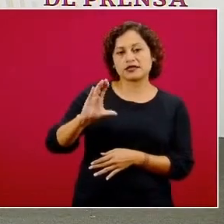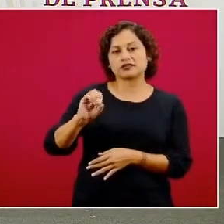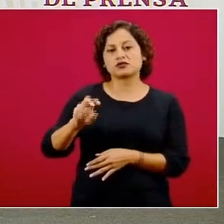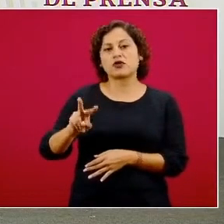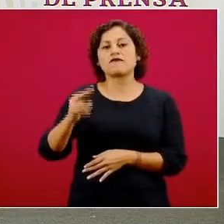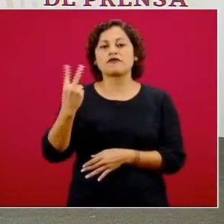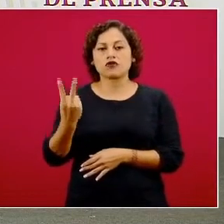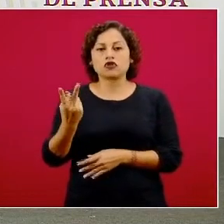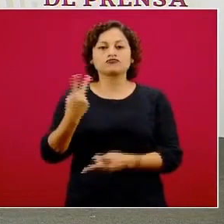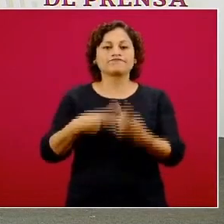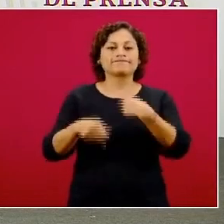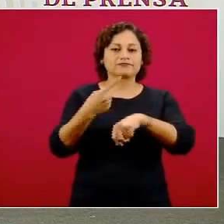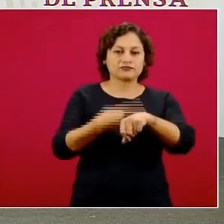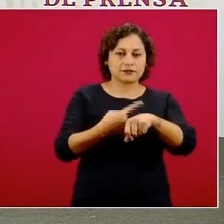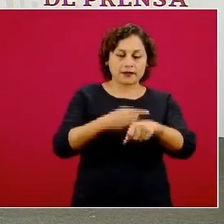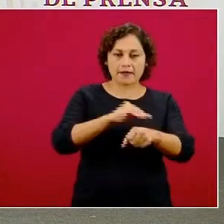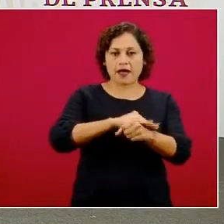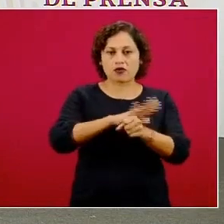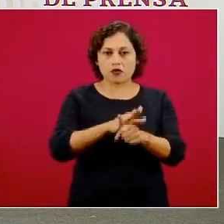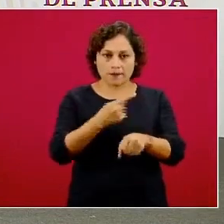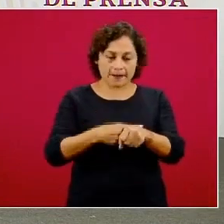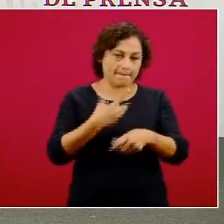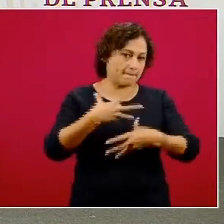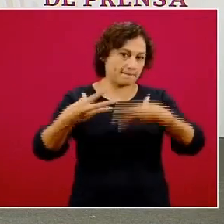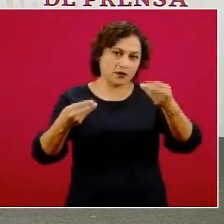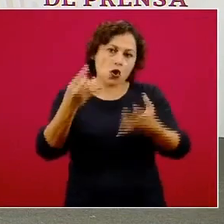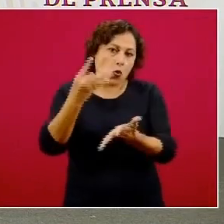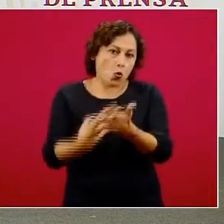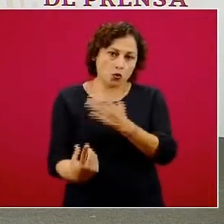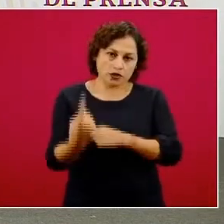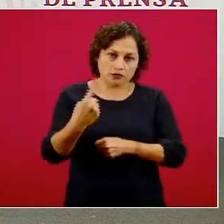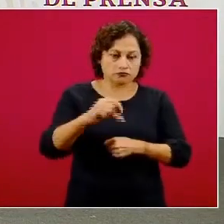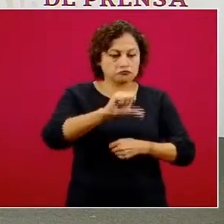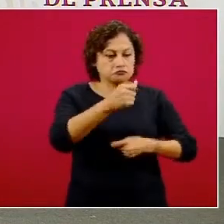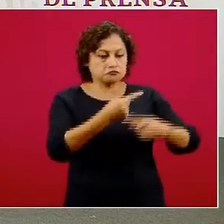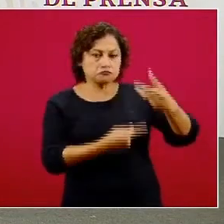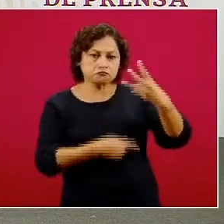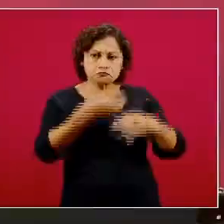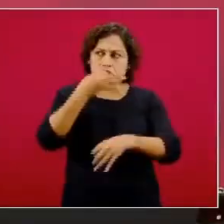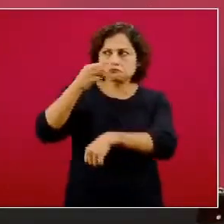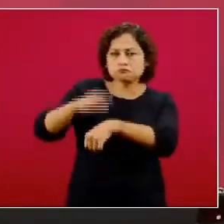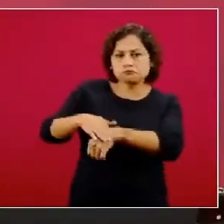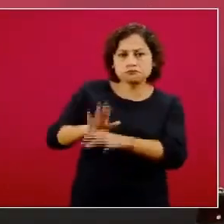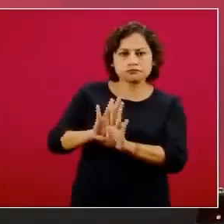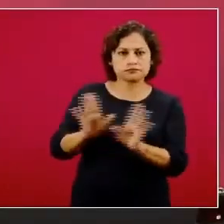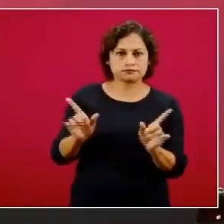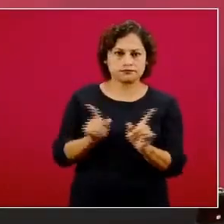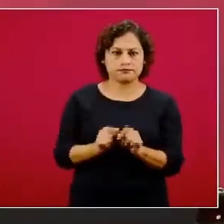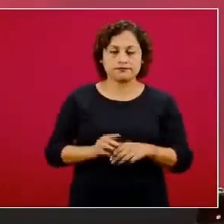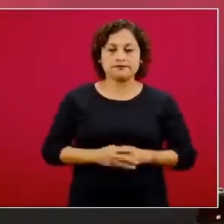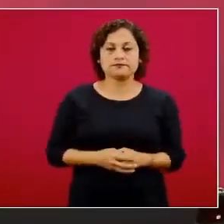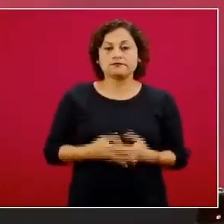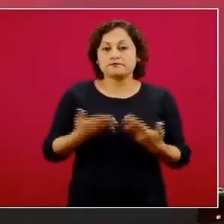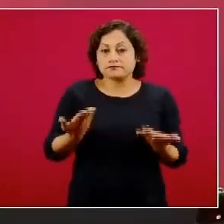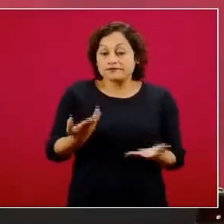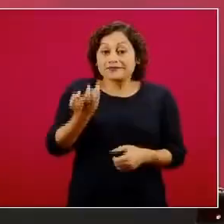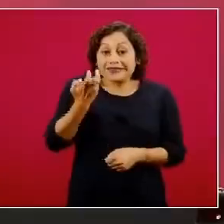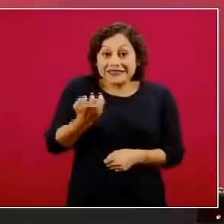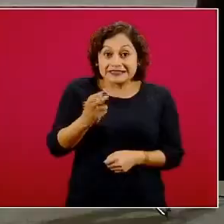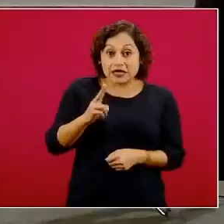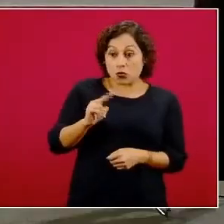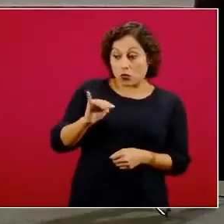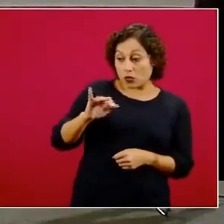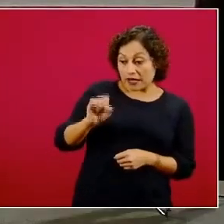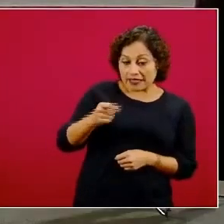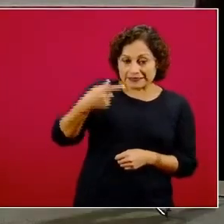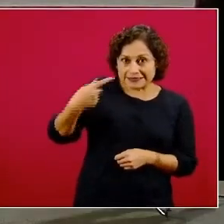enfermedad de la pandemia de COVID-19. Entonces, pues esta unidad representa un gran